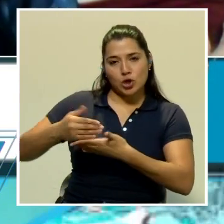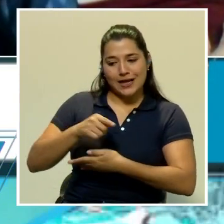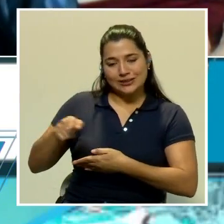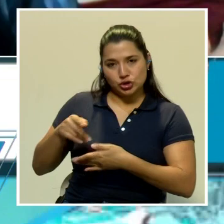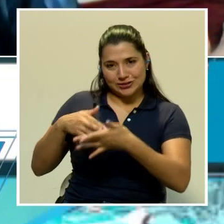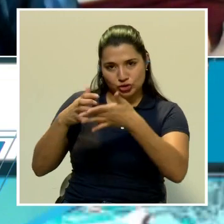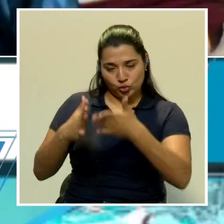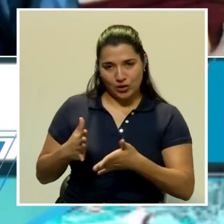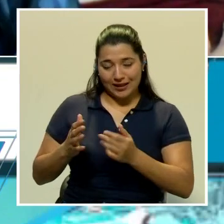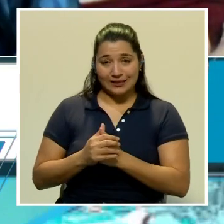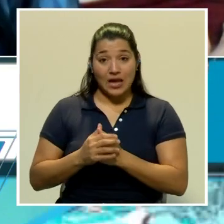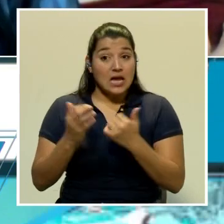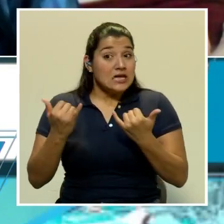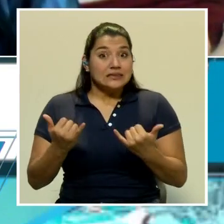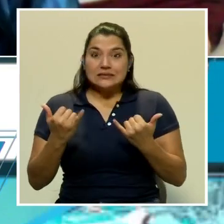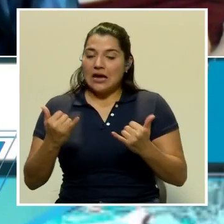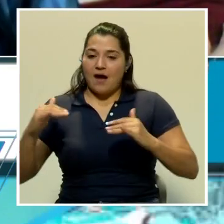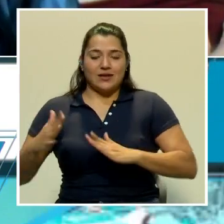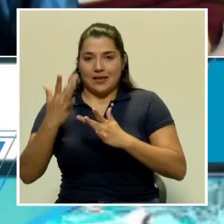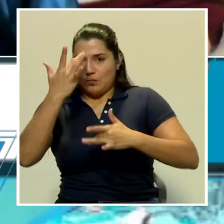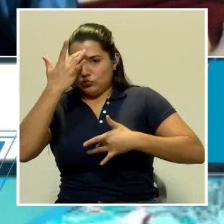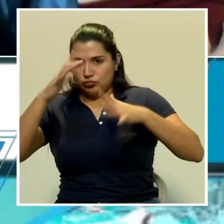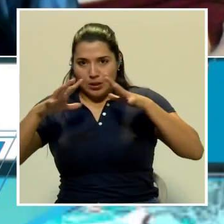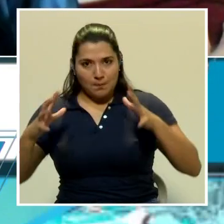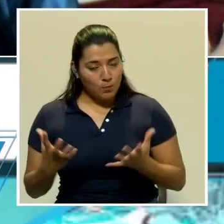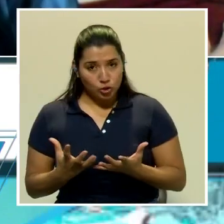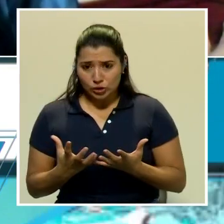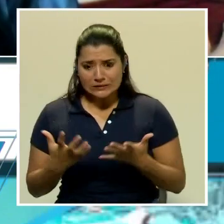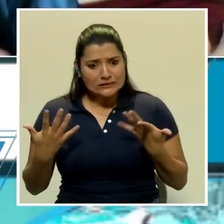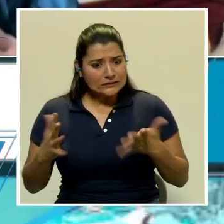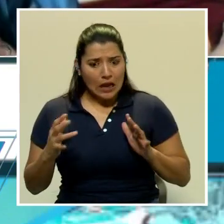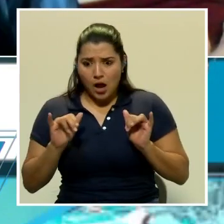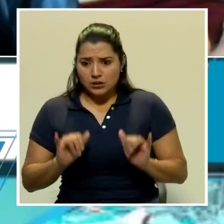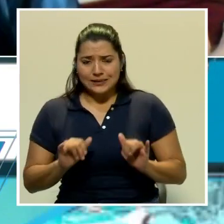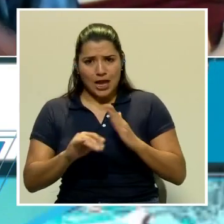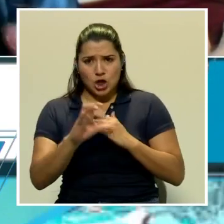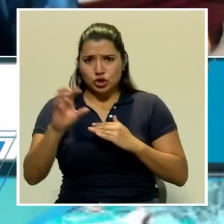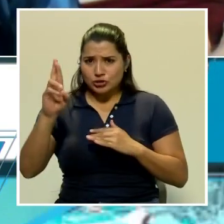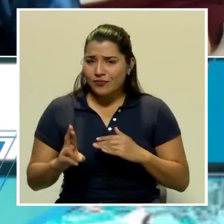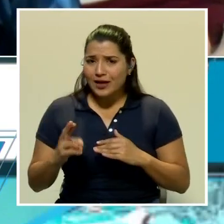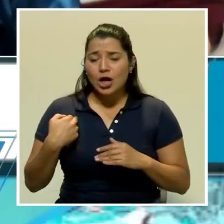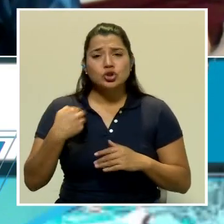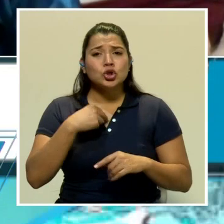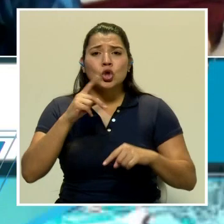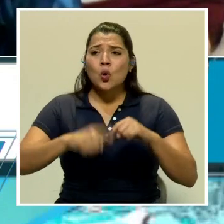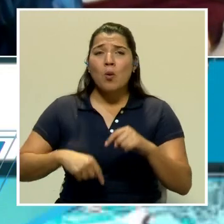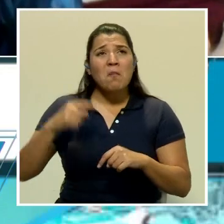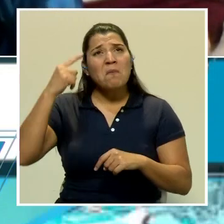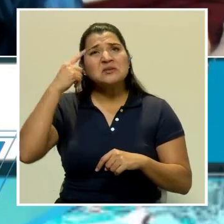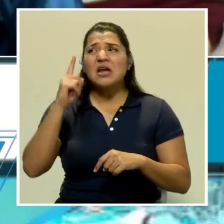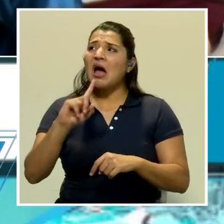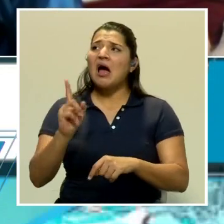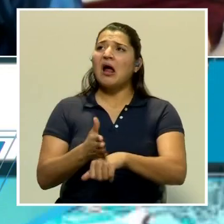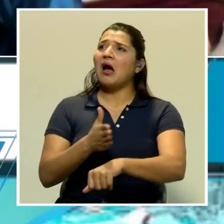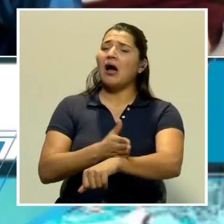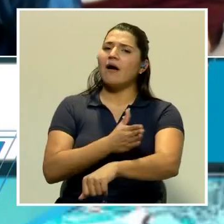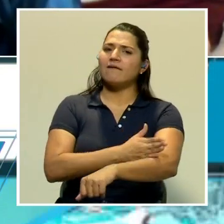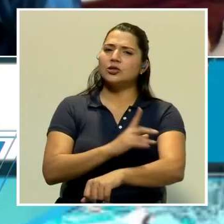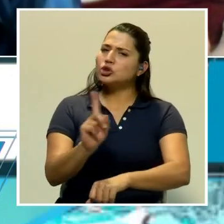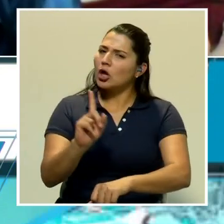podemos asumir de que esto no va avanzando, porque avanza y tenemos que tener